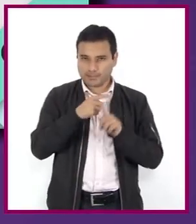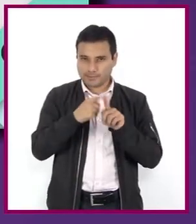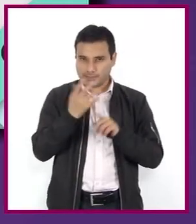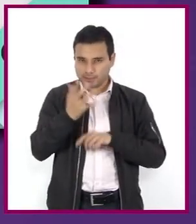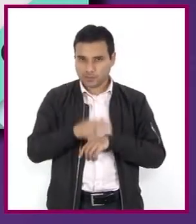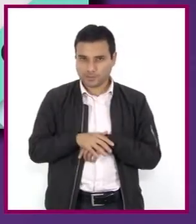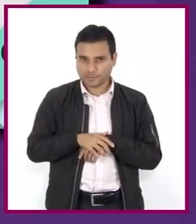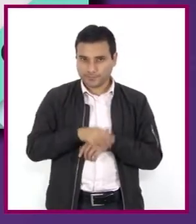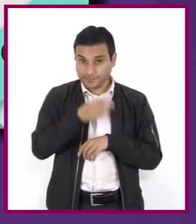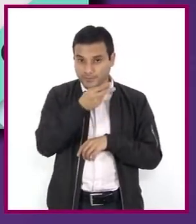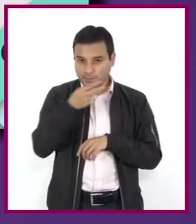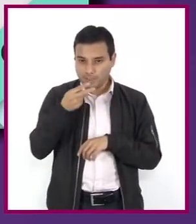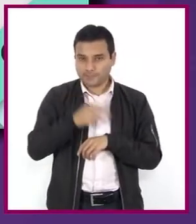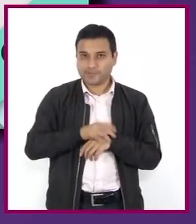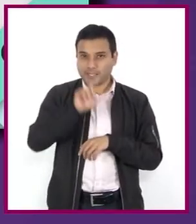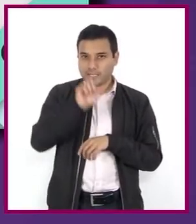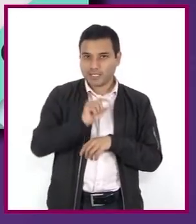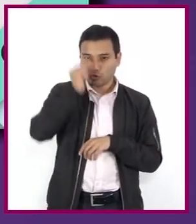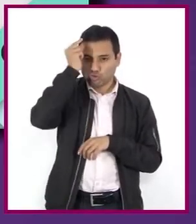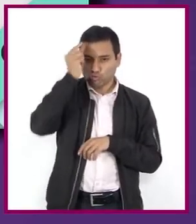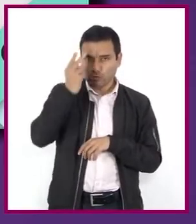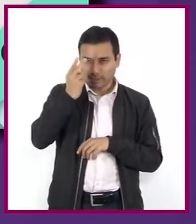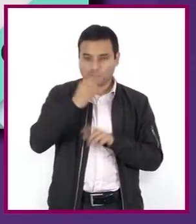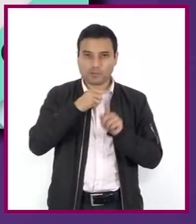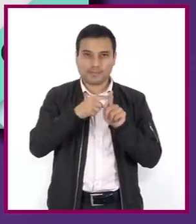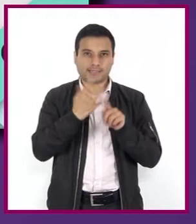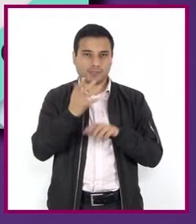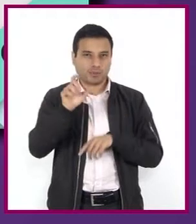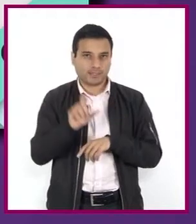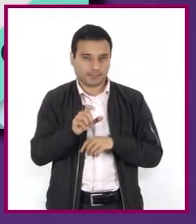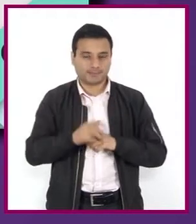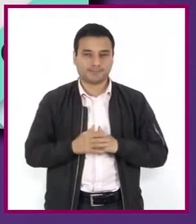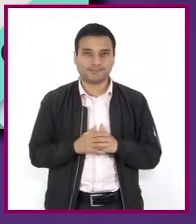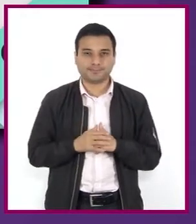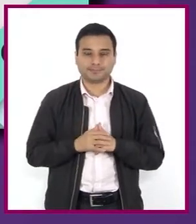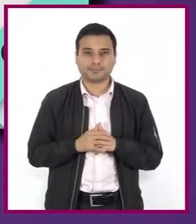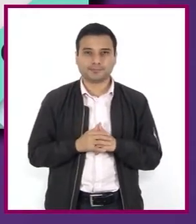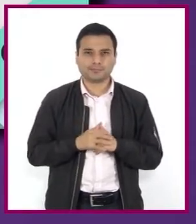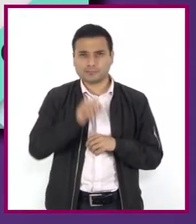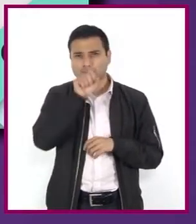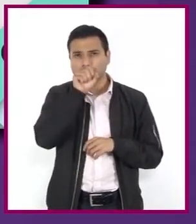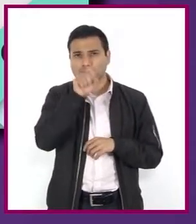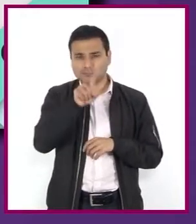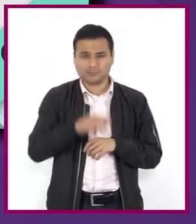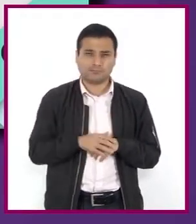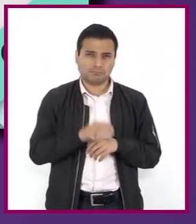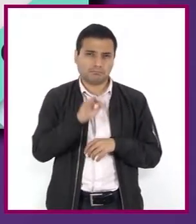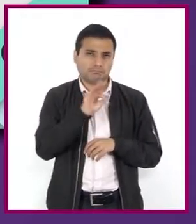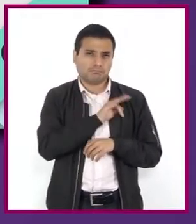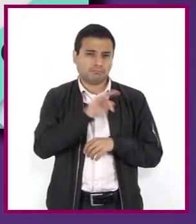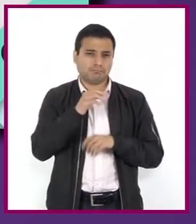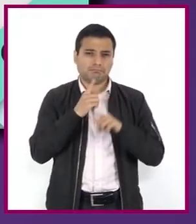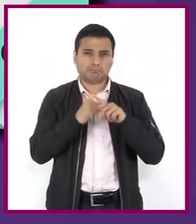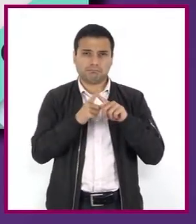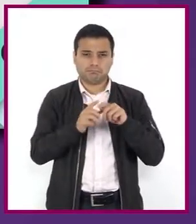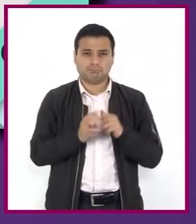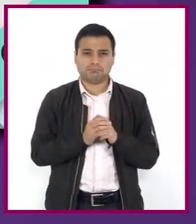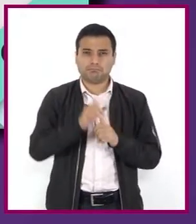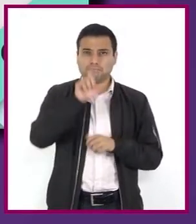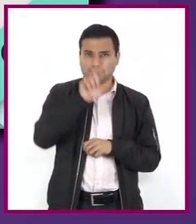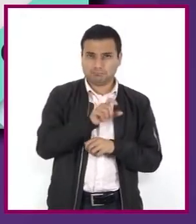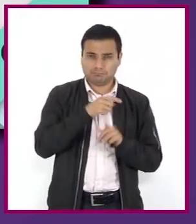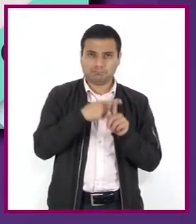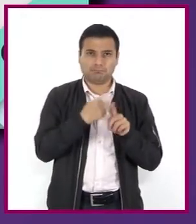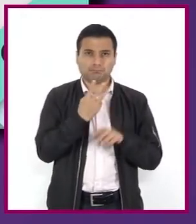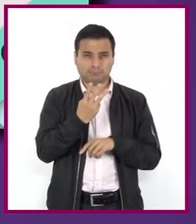5, obtenemos x al cuadrado más 5x. También podemos multiplicar x más 3